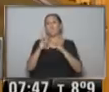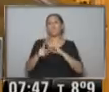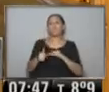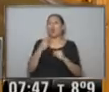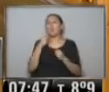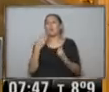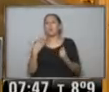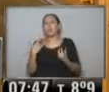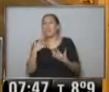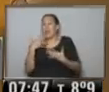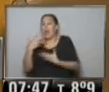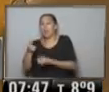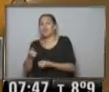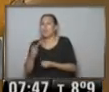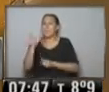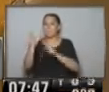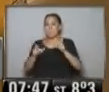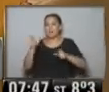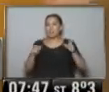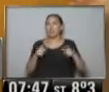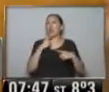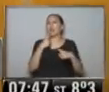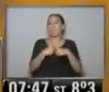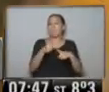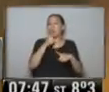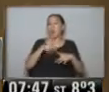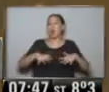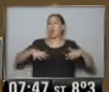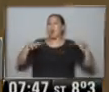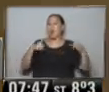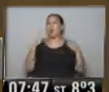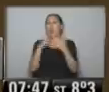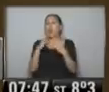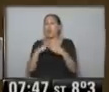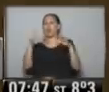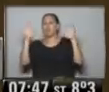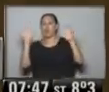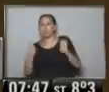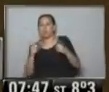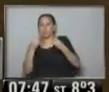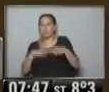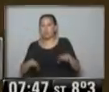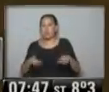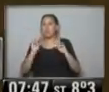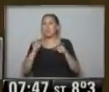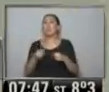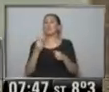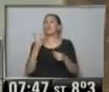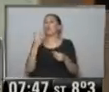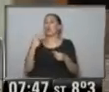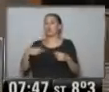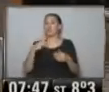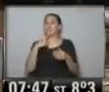puede acercar ayuda a la gente que resultó afectada en sus hogares Y que además se prometen dos cosas que